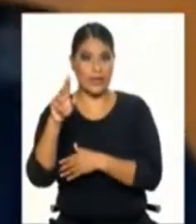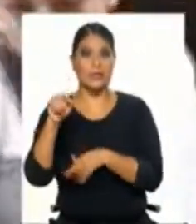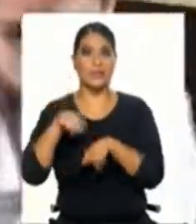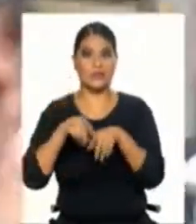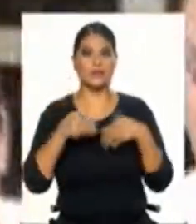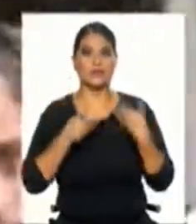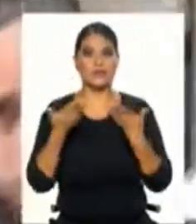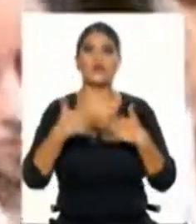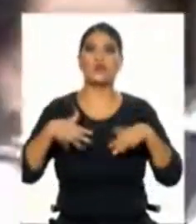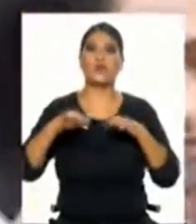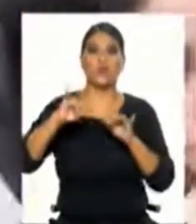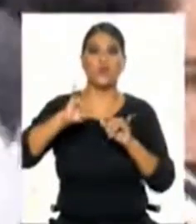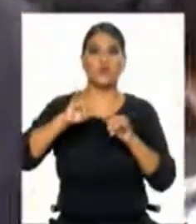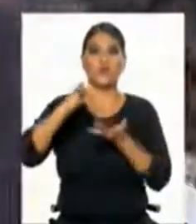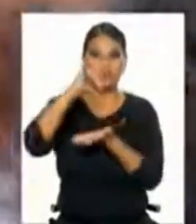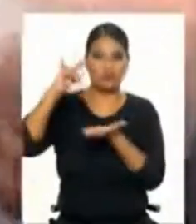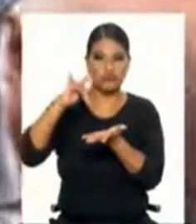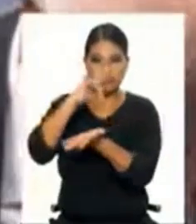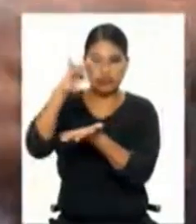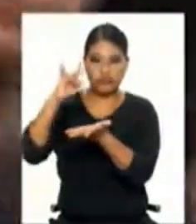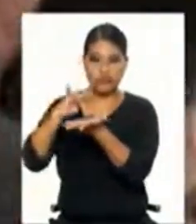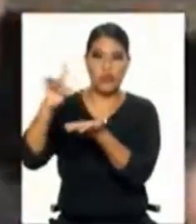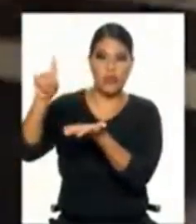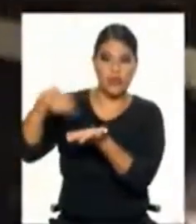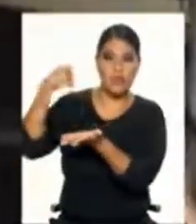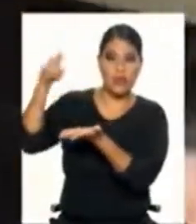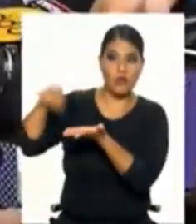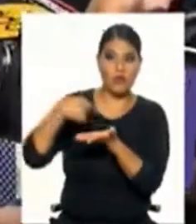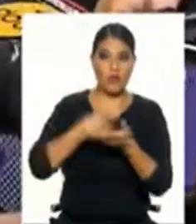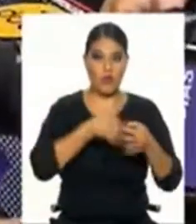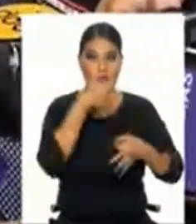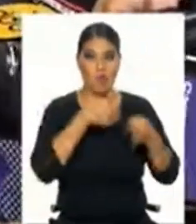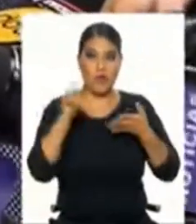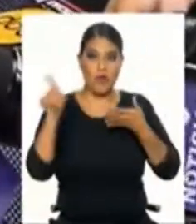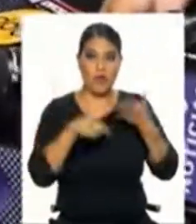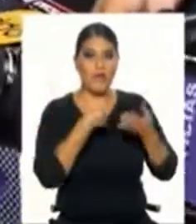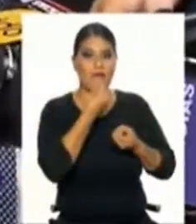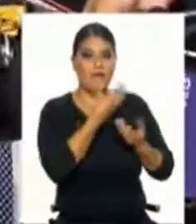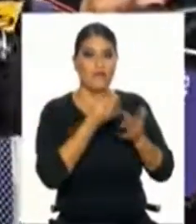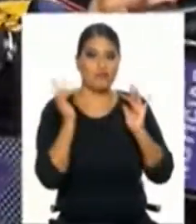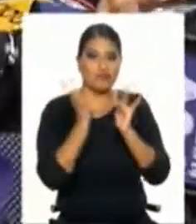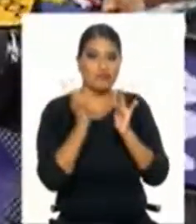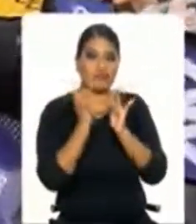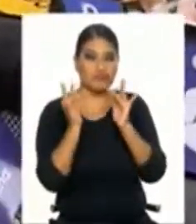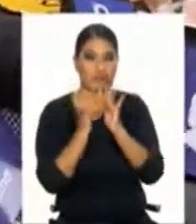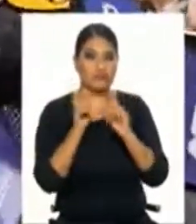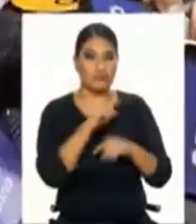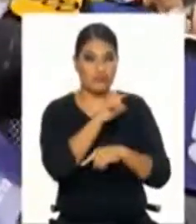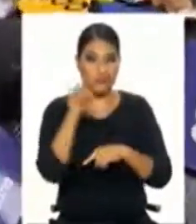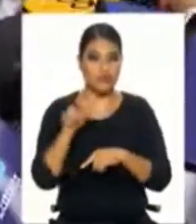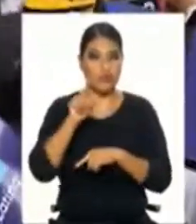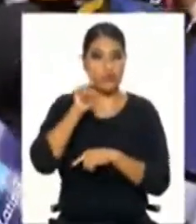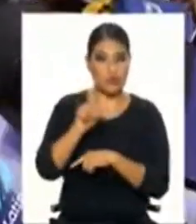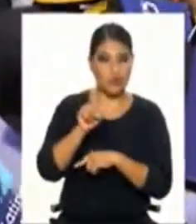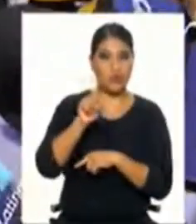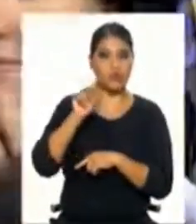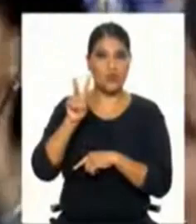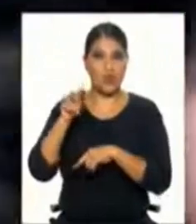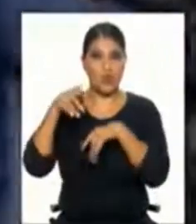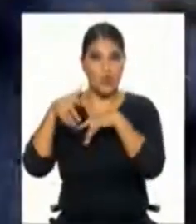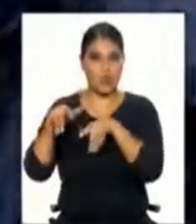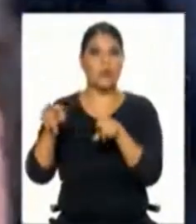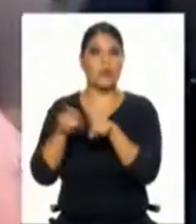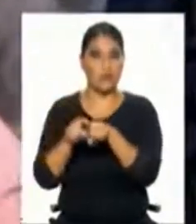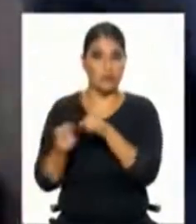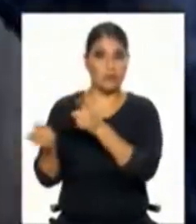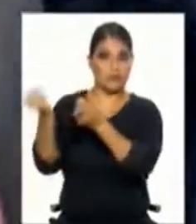es una estrategia política para salir del país para hacer contactos en Colombia? Déjanos tus comentarios, no olvides de suscribirte a nuestro canal,